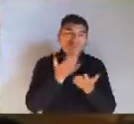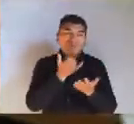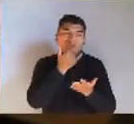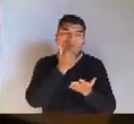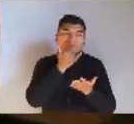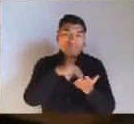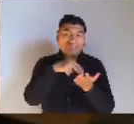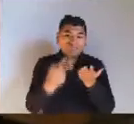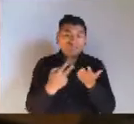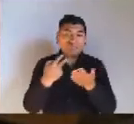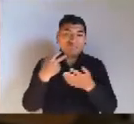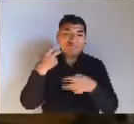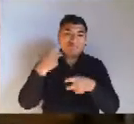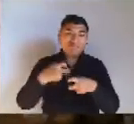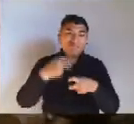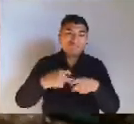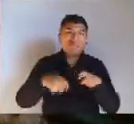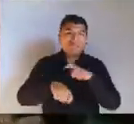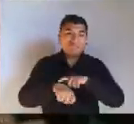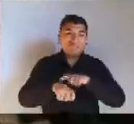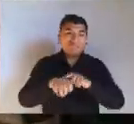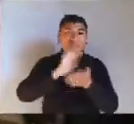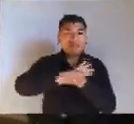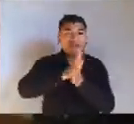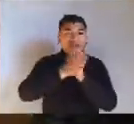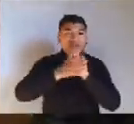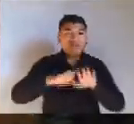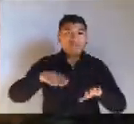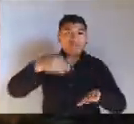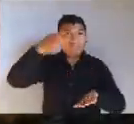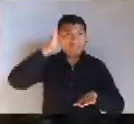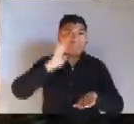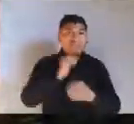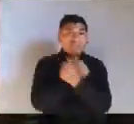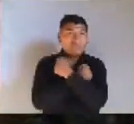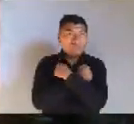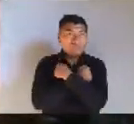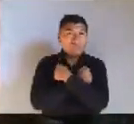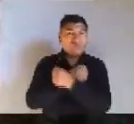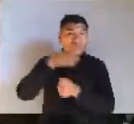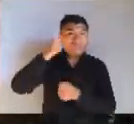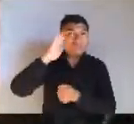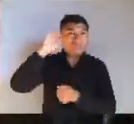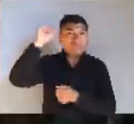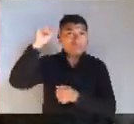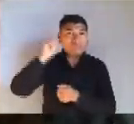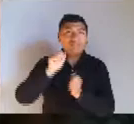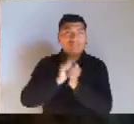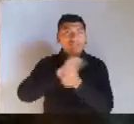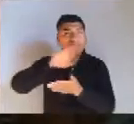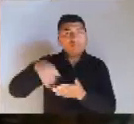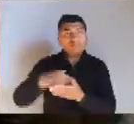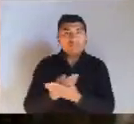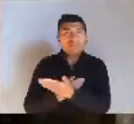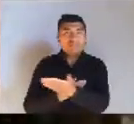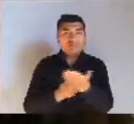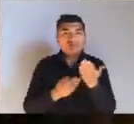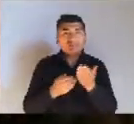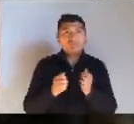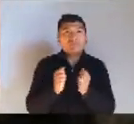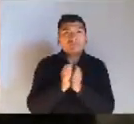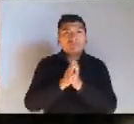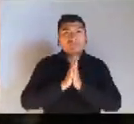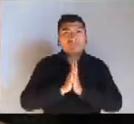diferentes circunstancias. Que la paz de Dios, el amor que irradia Dios, esté con todos ustedes. El abrazo